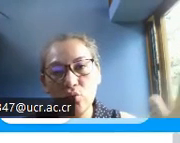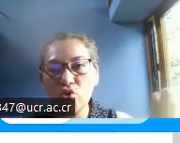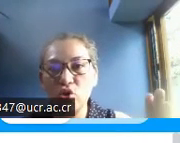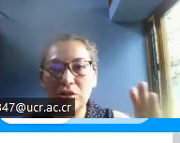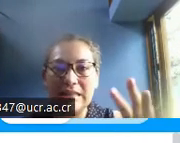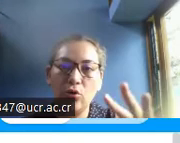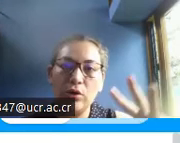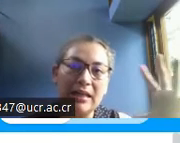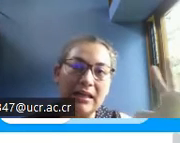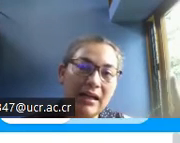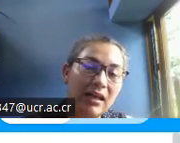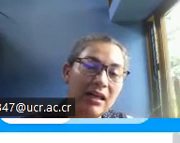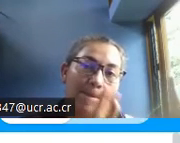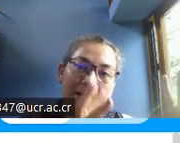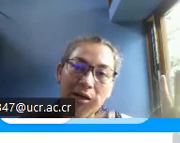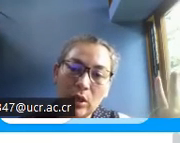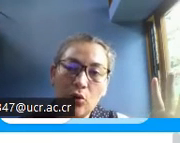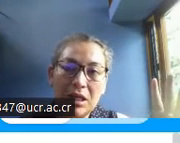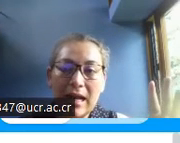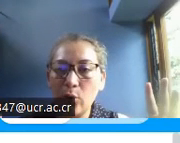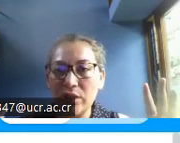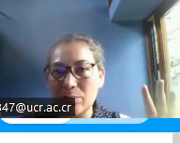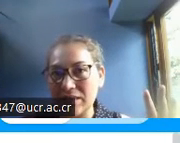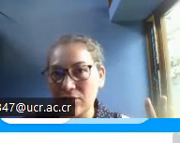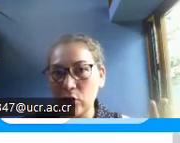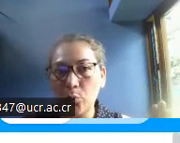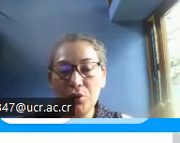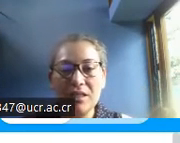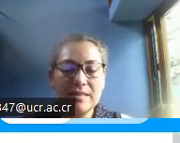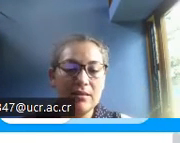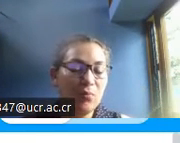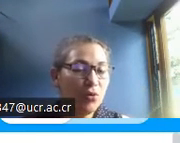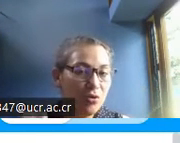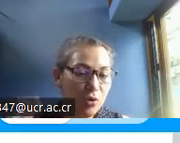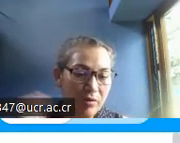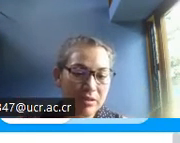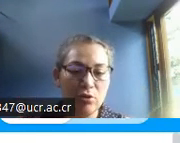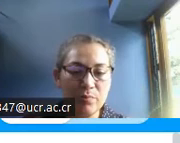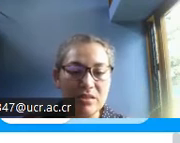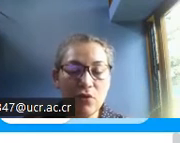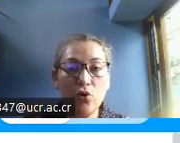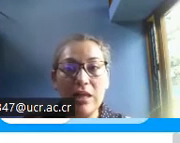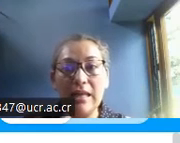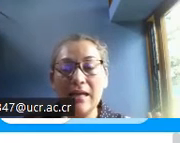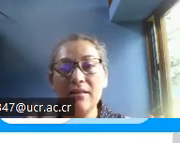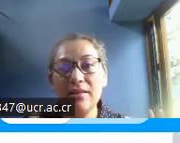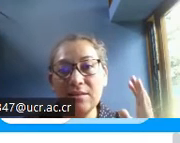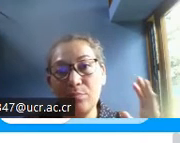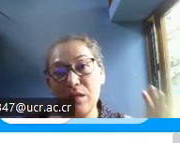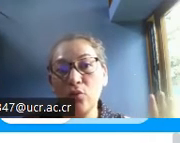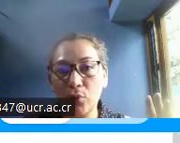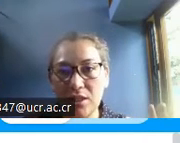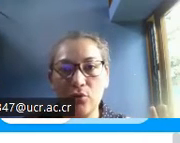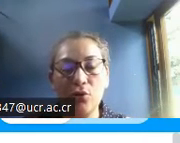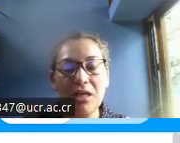una introducción de lo general para luego ir a lo específico, porque si entramos desde una vez desde lo específico, la gente